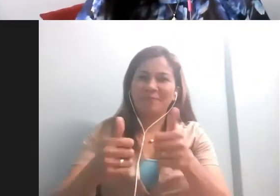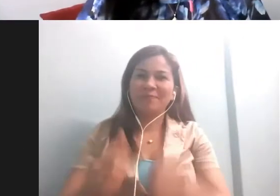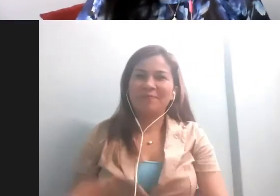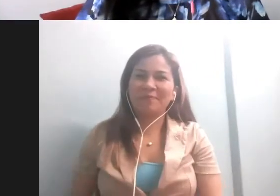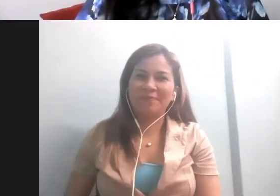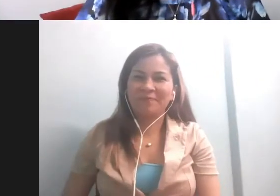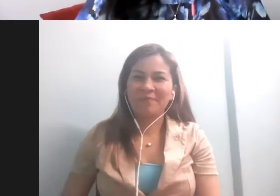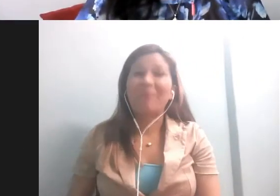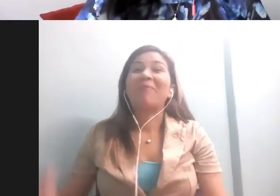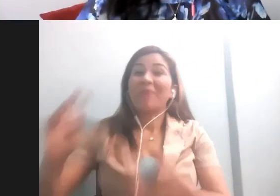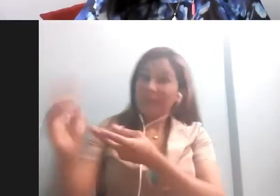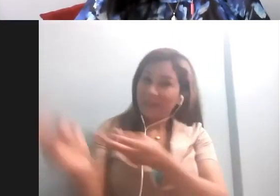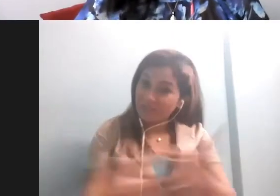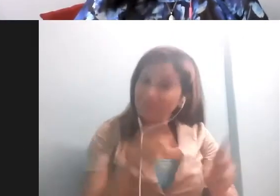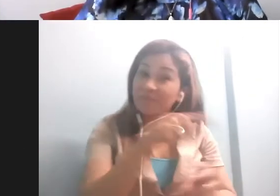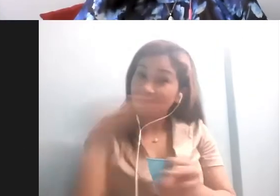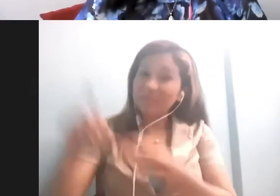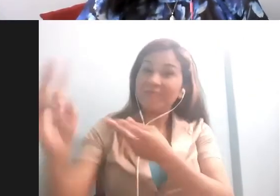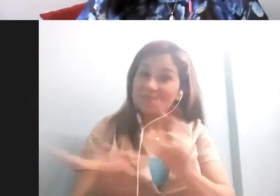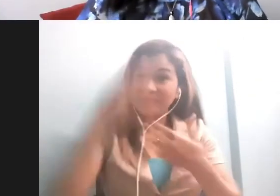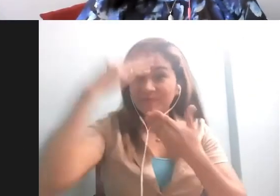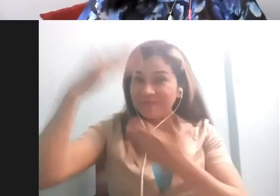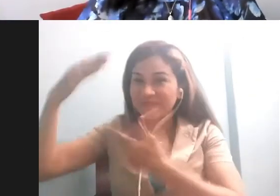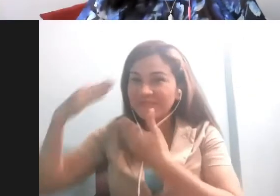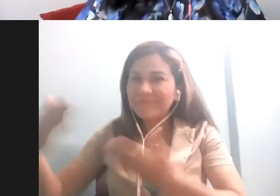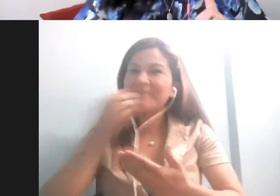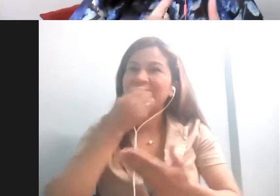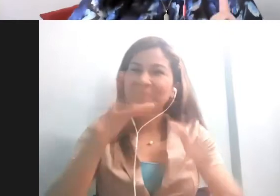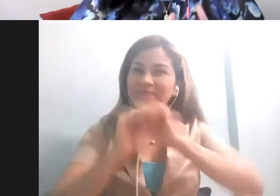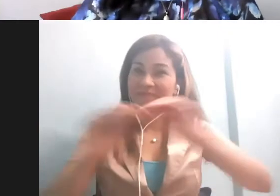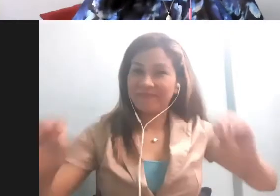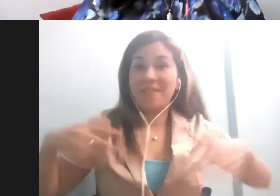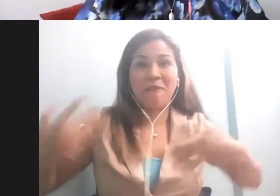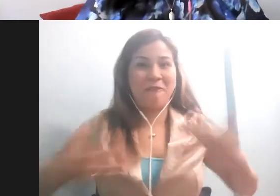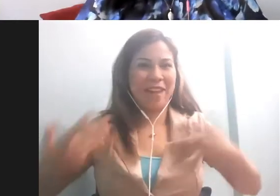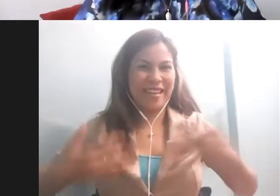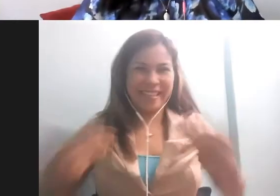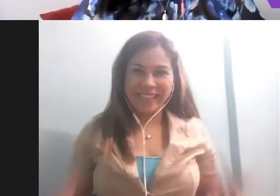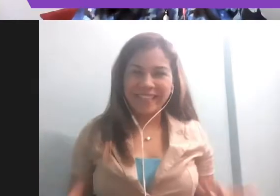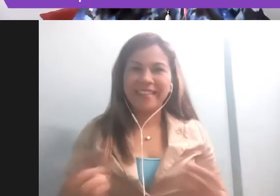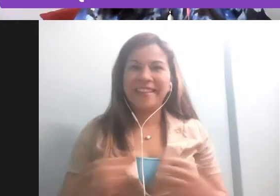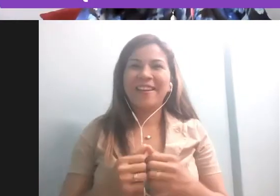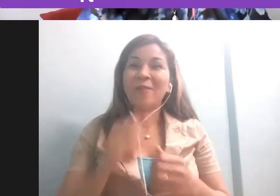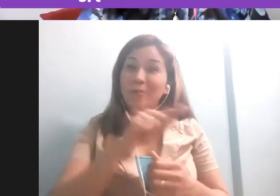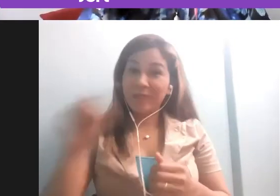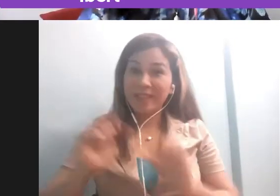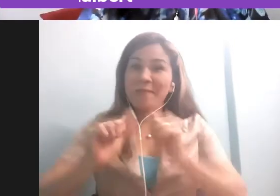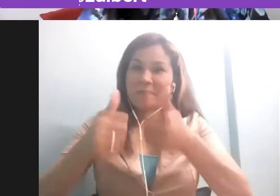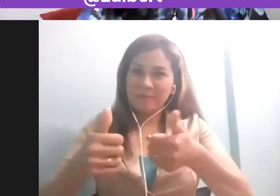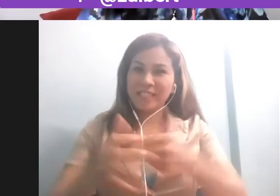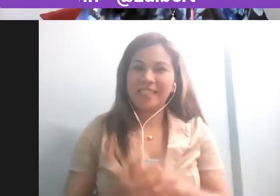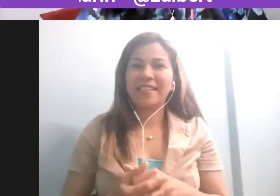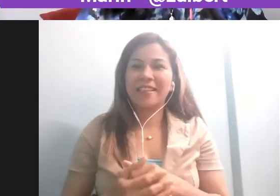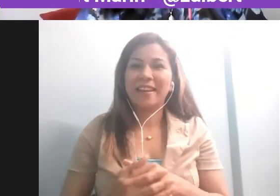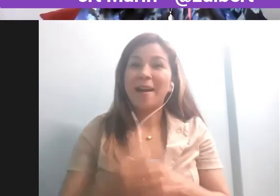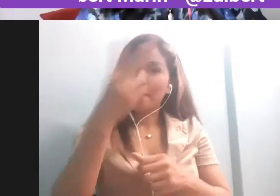bienvenidos a mi canal, un placer saludarlos como siempre para llevarles buenas noticias. Hoy estoy feliz porque ustedes ven allí ya dentro de un momentito a dos personajes que ya